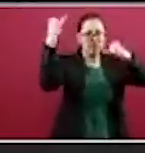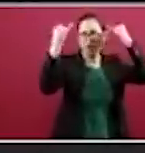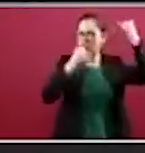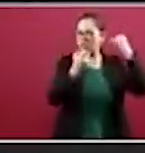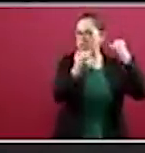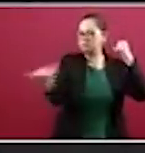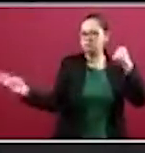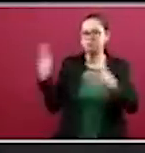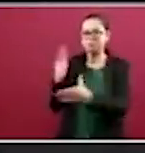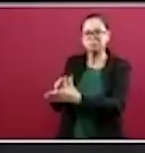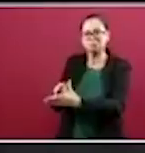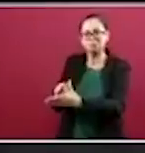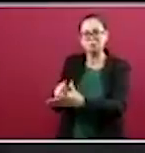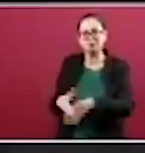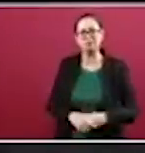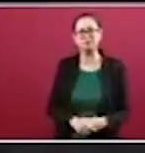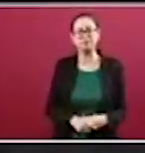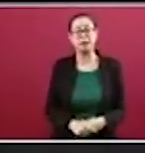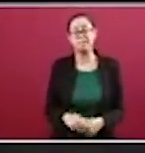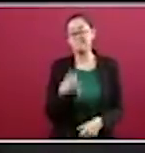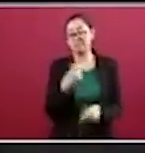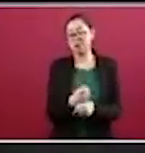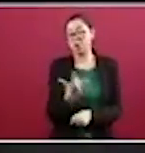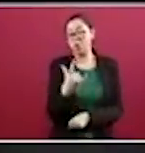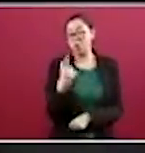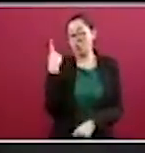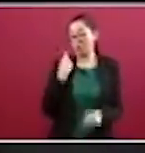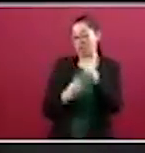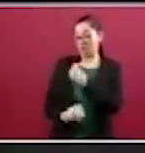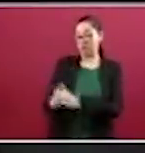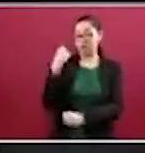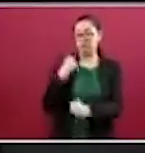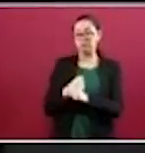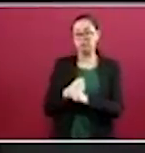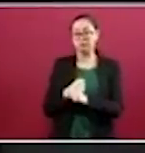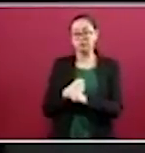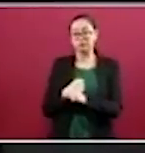todos. El primero de julio del año pasado,